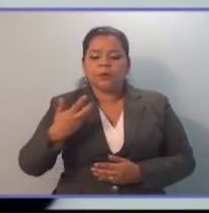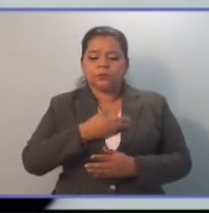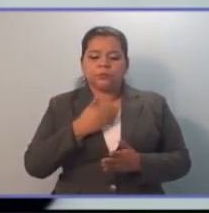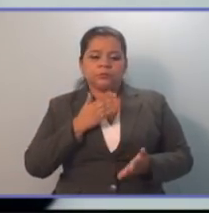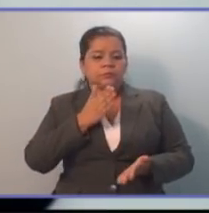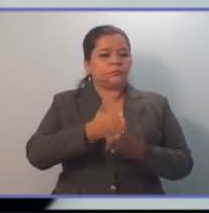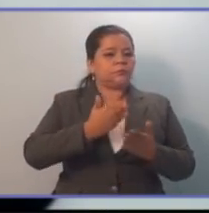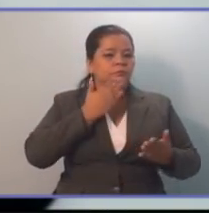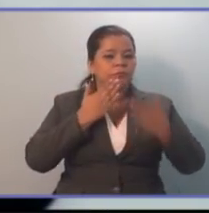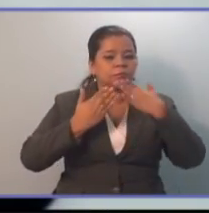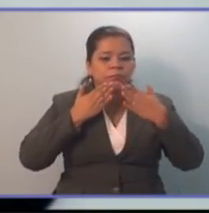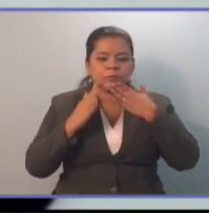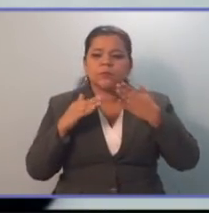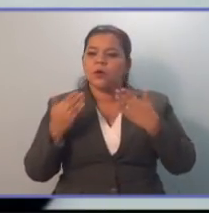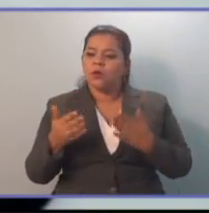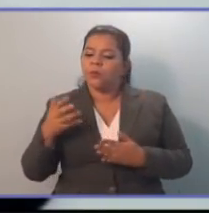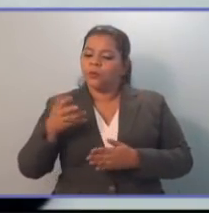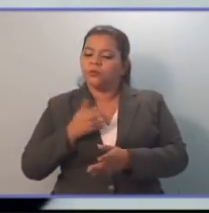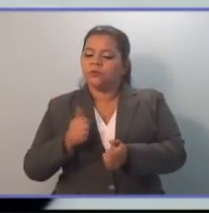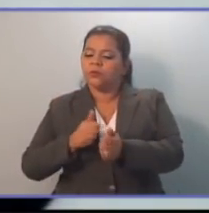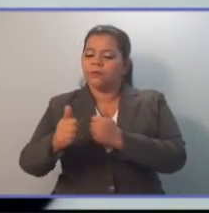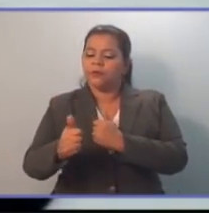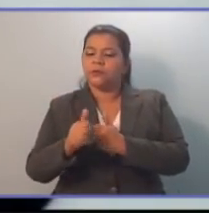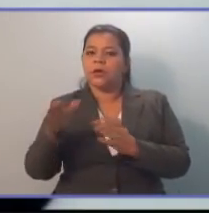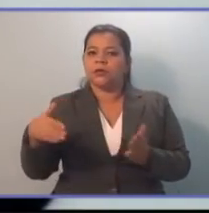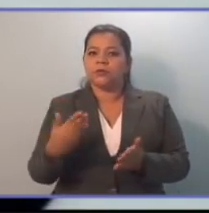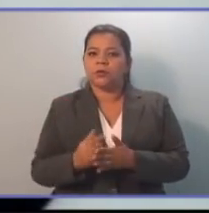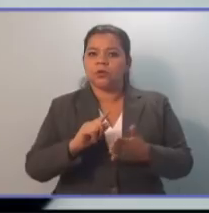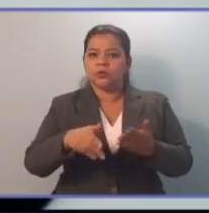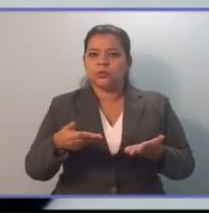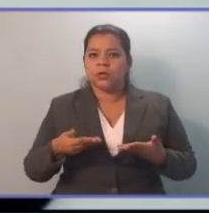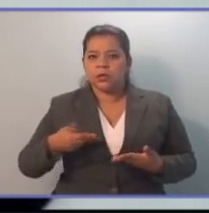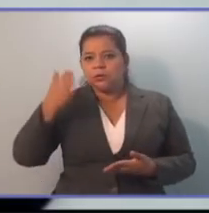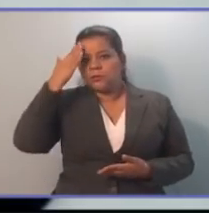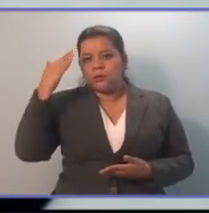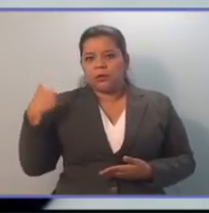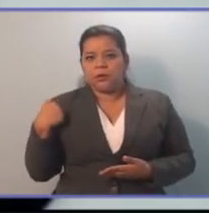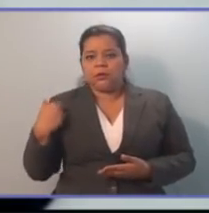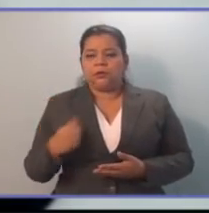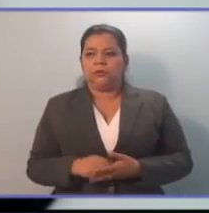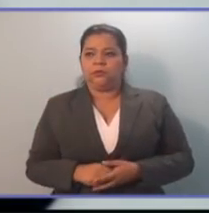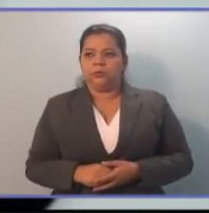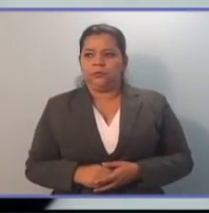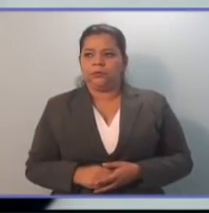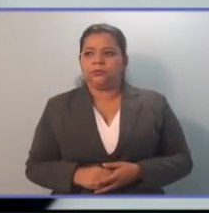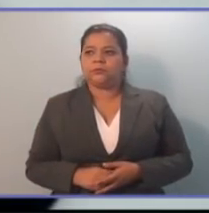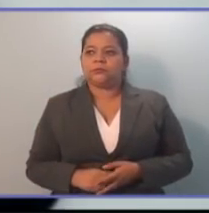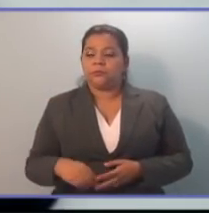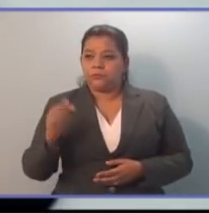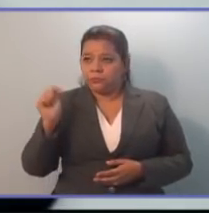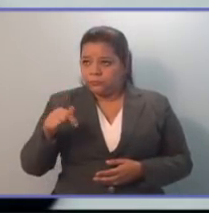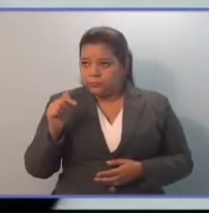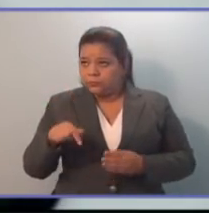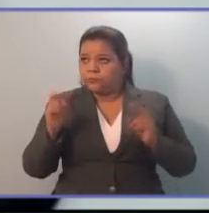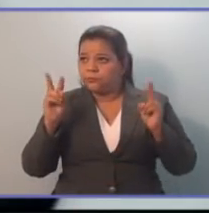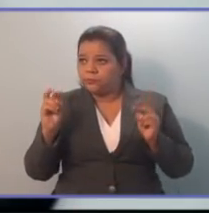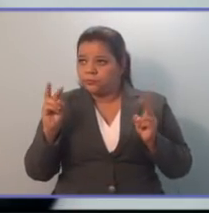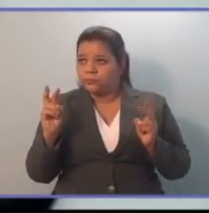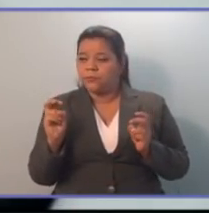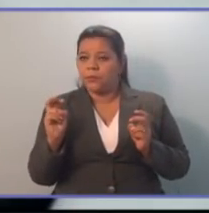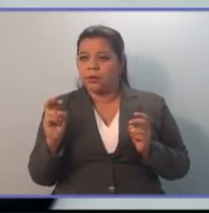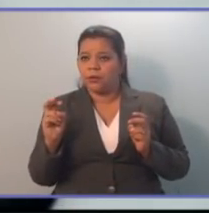expliquemos cómo hemos avanzado en la defensa de los derechos de las mujeres. Eso en cuanto al tema